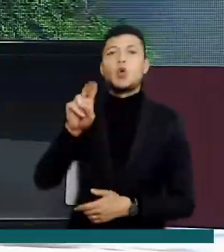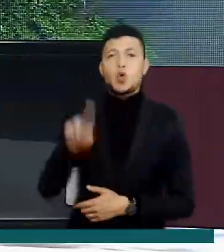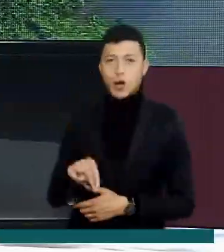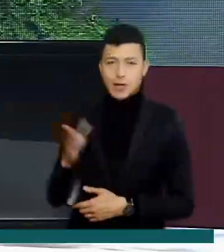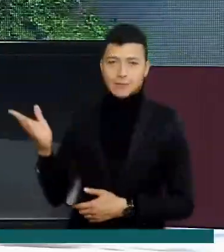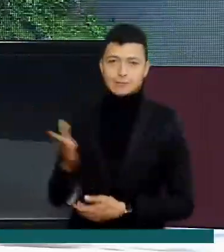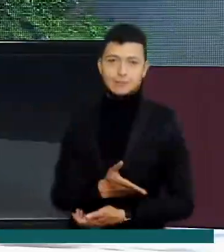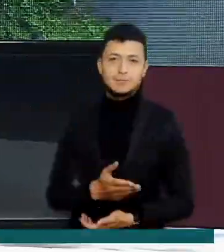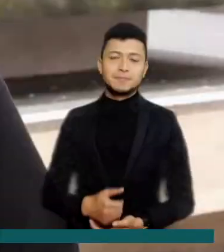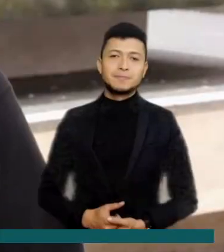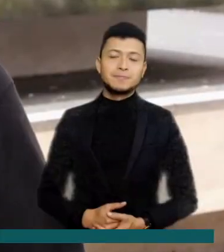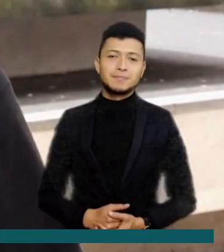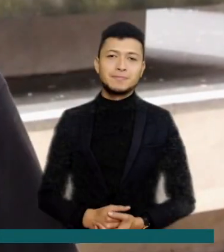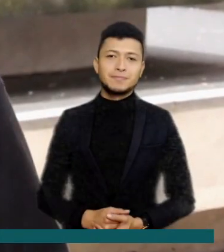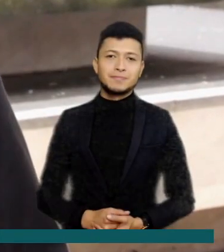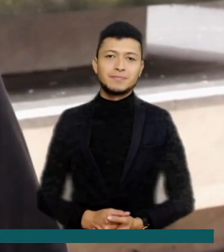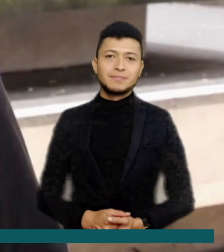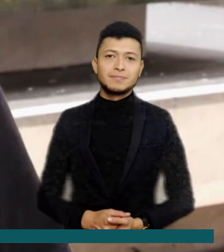nos trae más detalles.